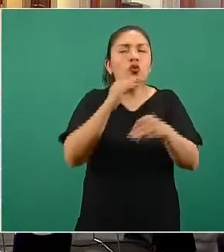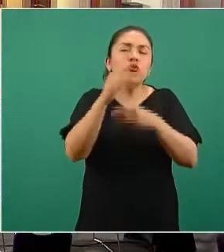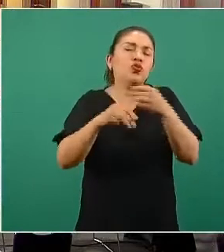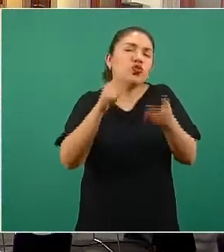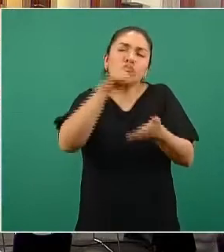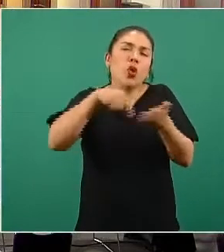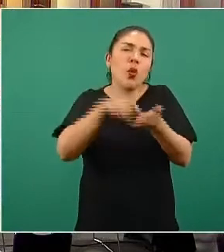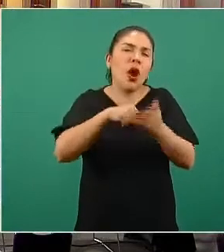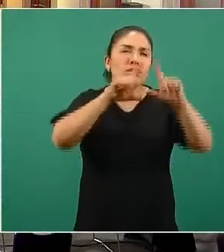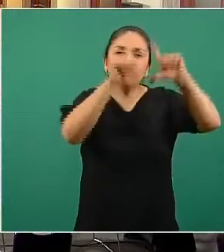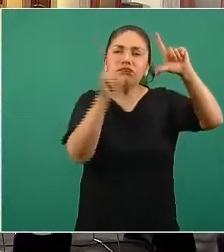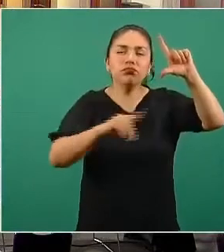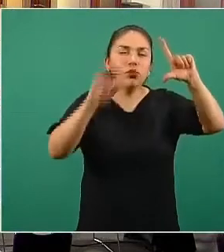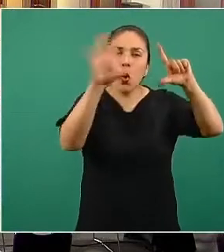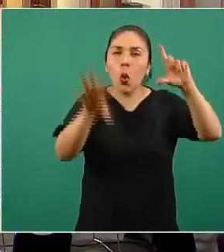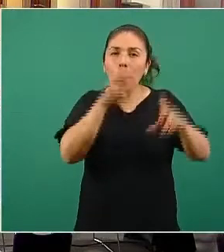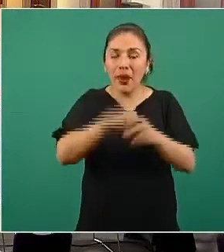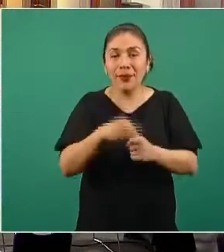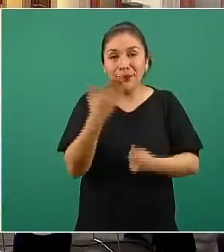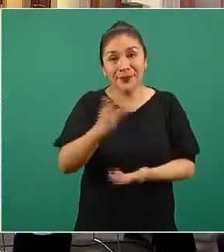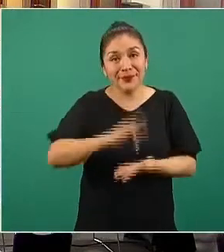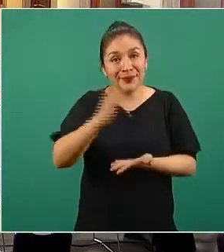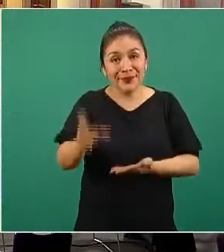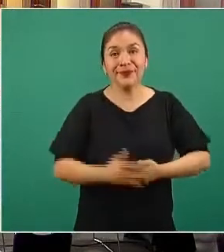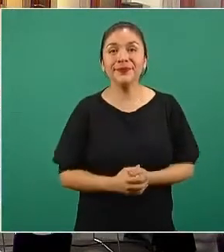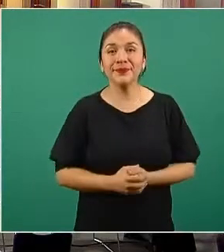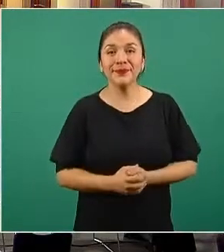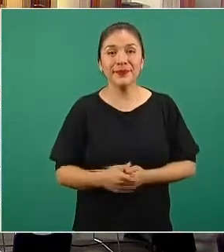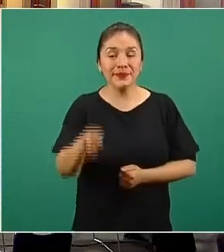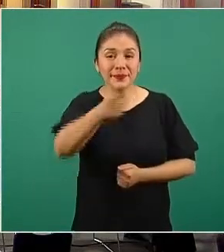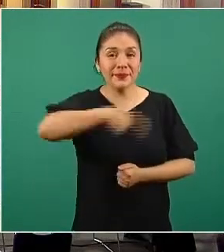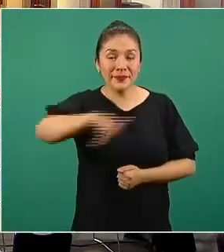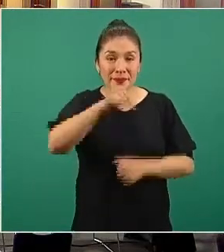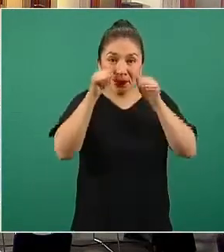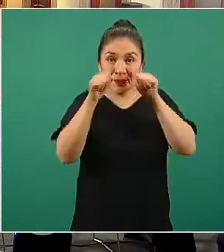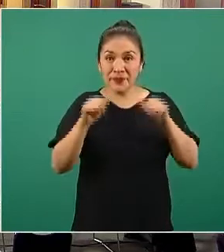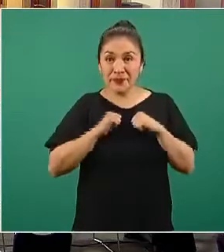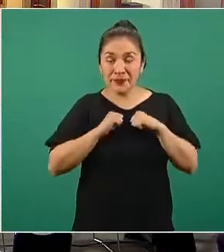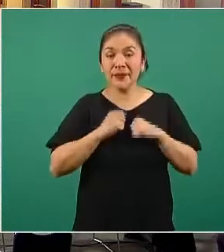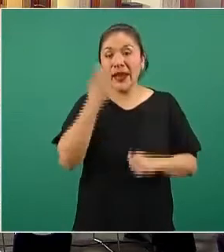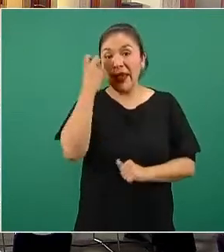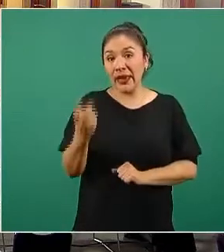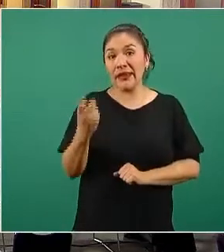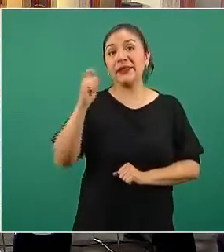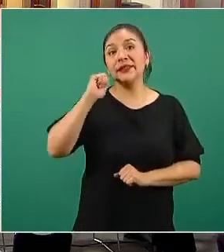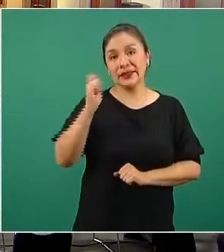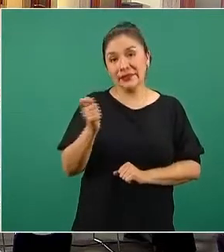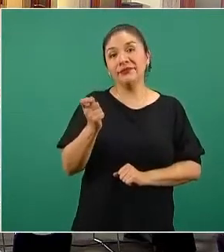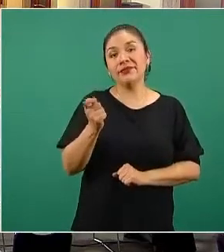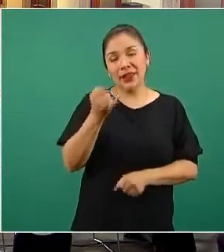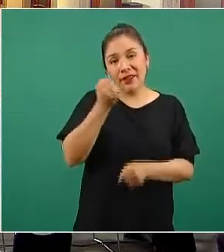territorio nacional. Pues muchísimas gracias por su atención. Este fue el